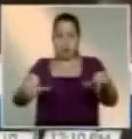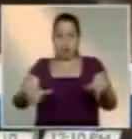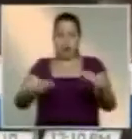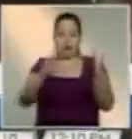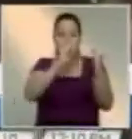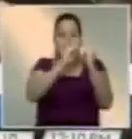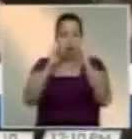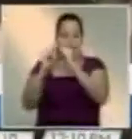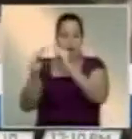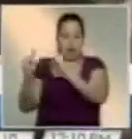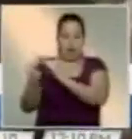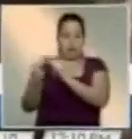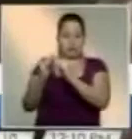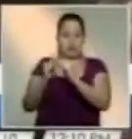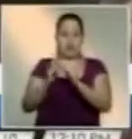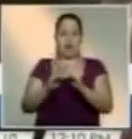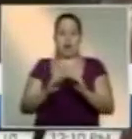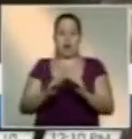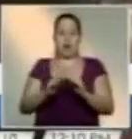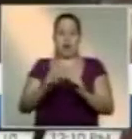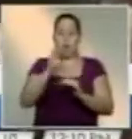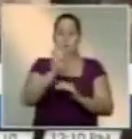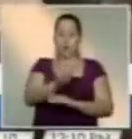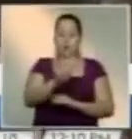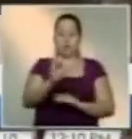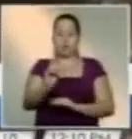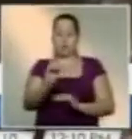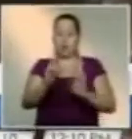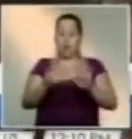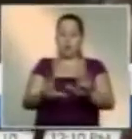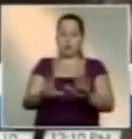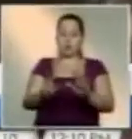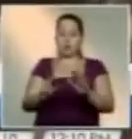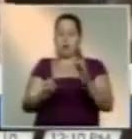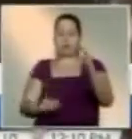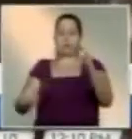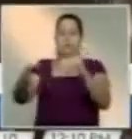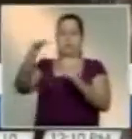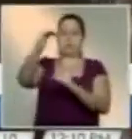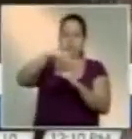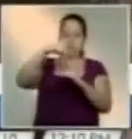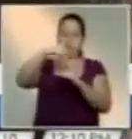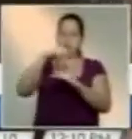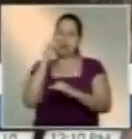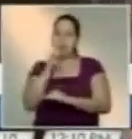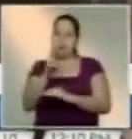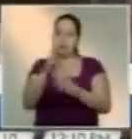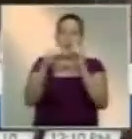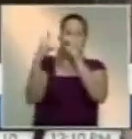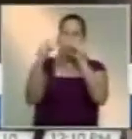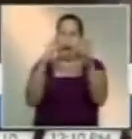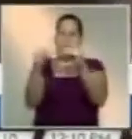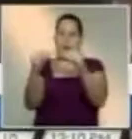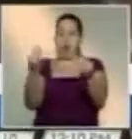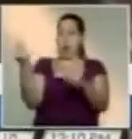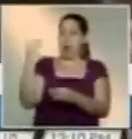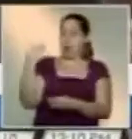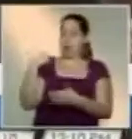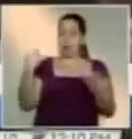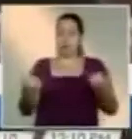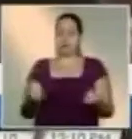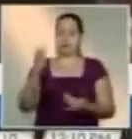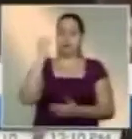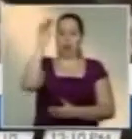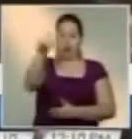casas están en la cota 408. Cuando estábamos allá arriba en la sala constitucional, nos han avisado de